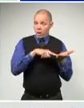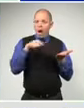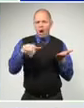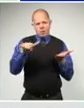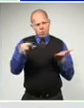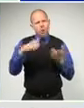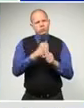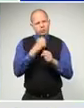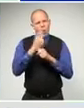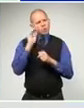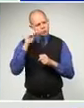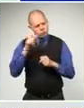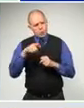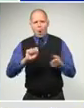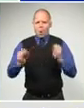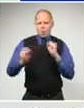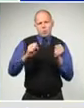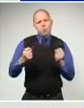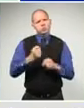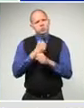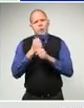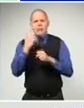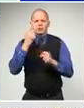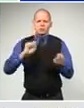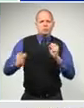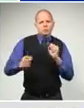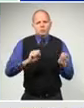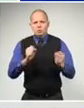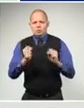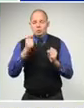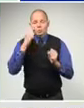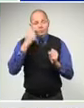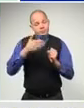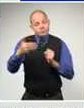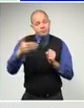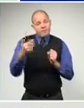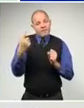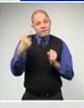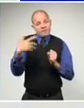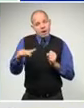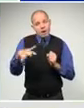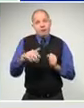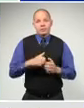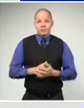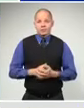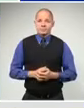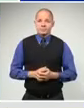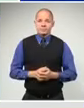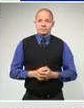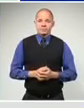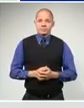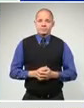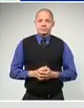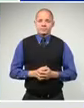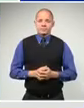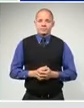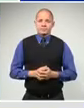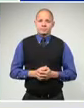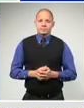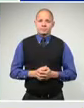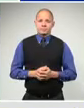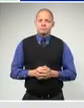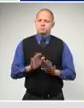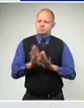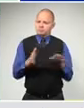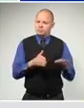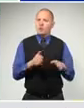igual que toda Cuba, y que deben controlarlo, pero todavía muy fuerte la transmisión. Cabaiguán